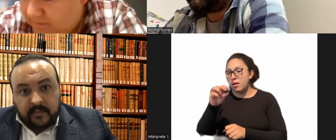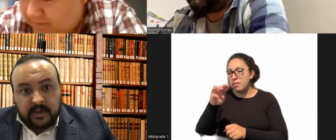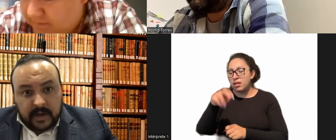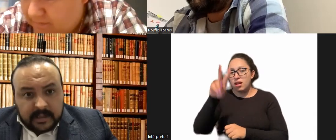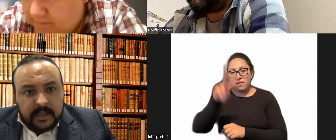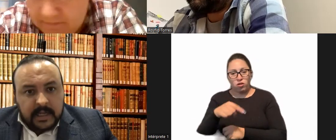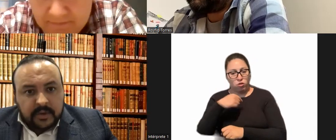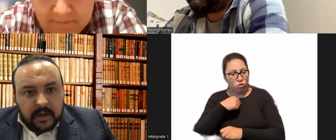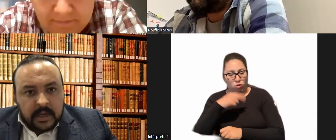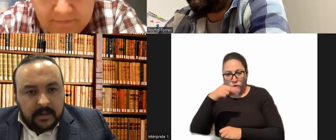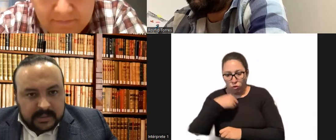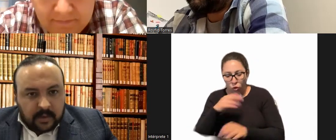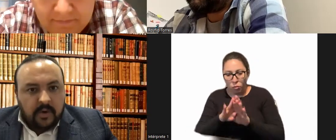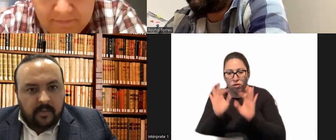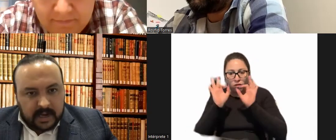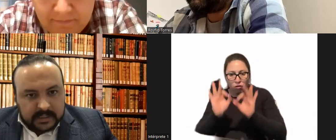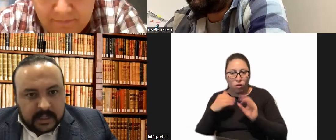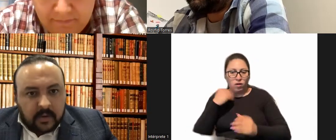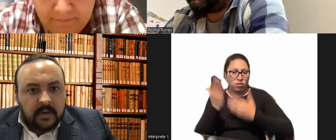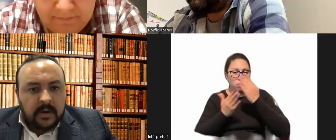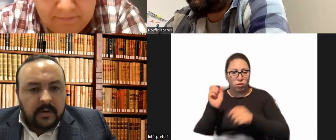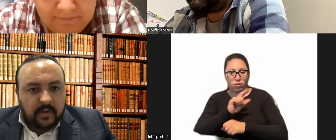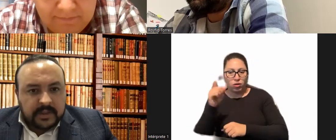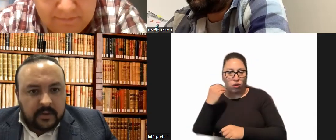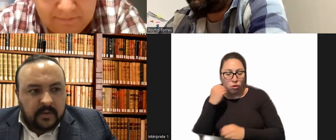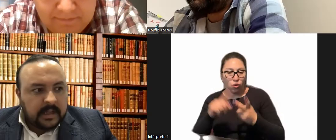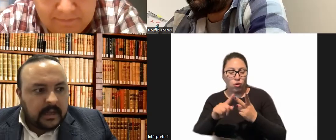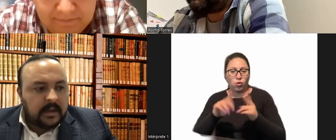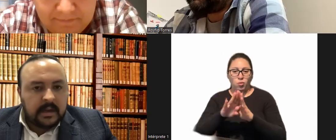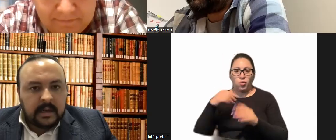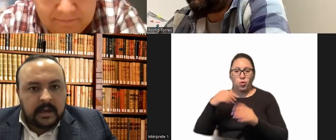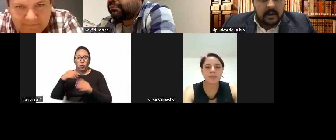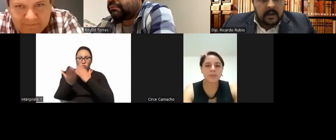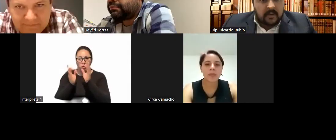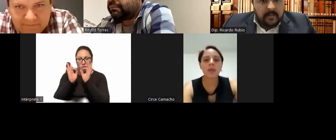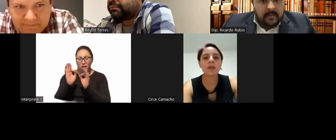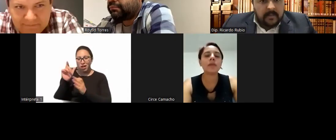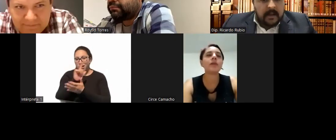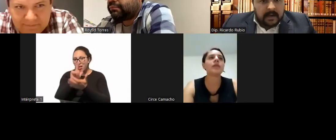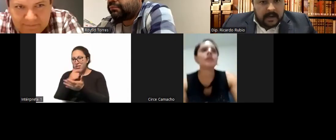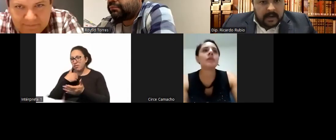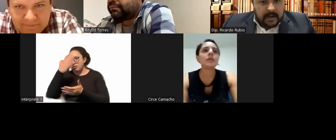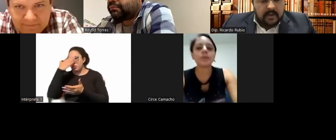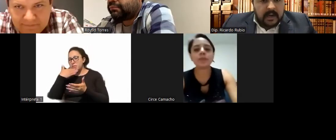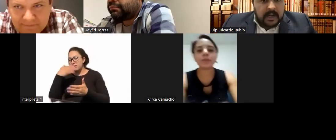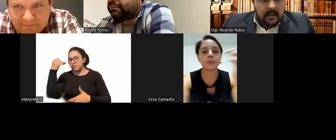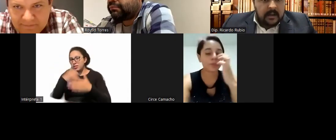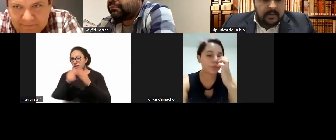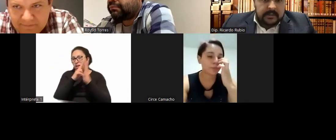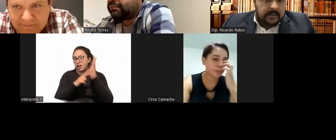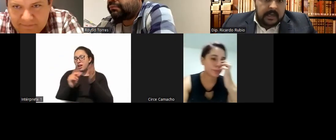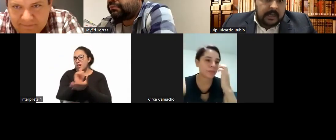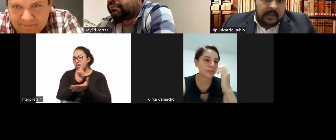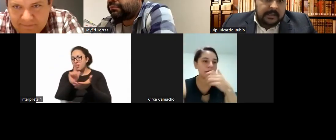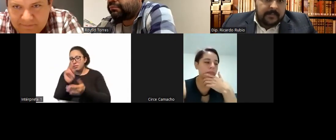un profesional del derecho, y más aún como legislador, conocedor de la norma, del reglamento y de la ley,